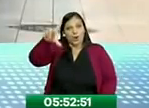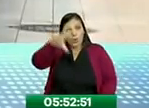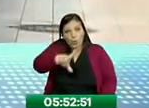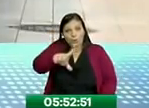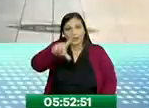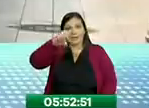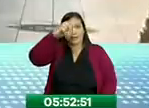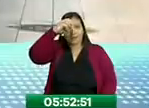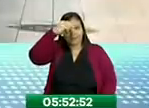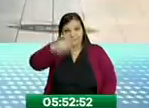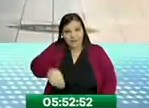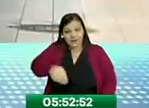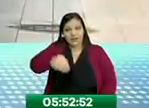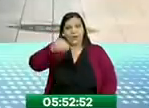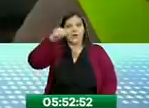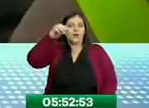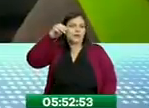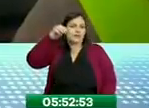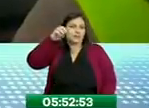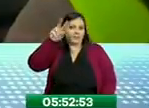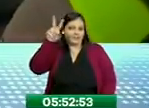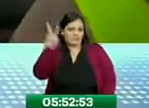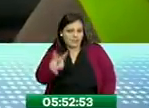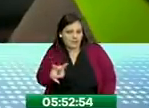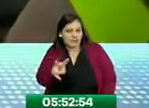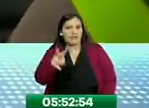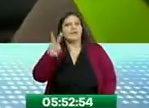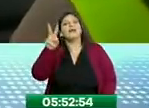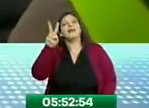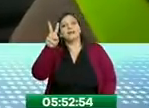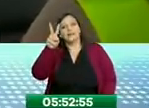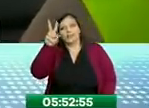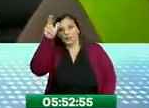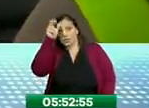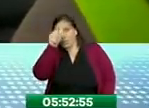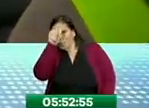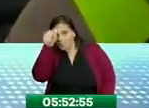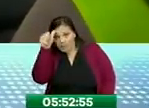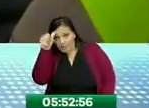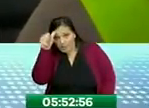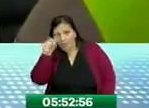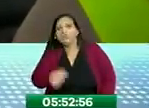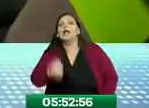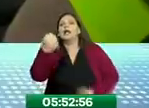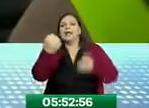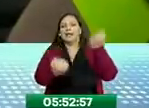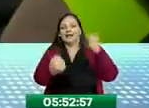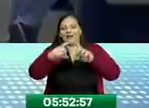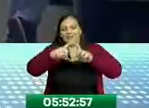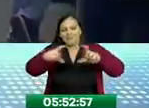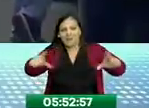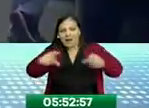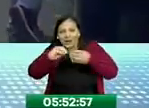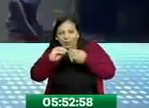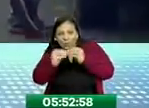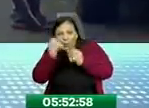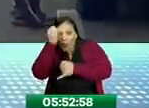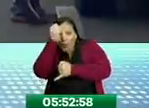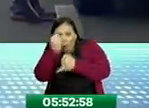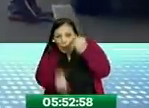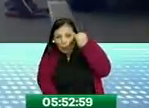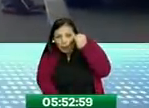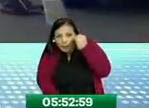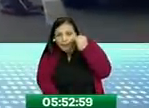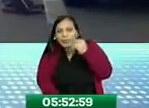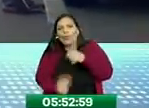Los números impares podrán circular, los números impares podrán circular los lunes, miércoles y viernes y domingo,